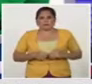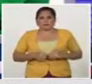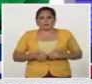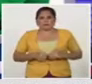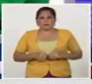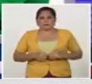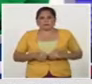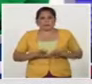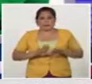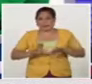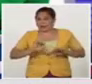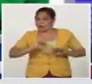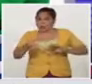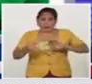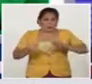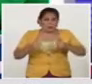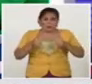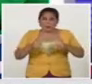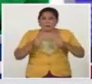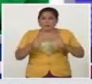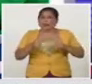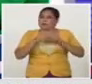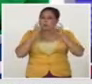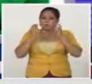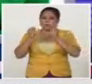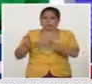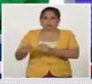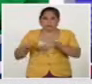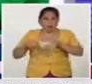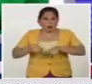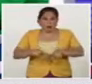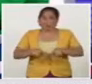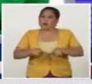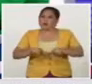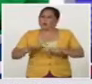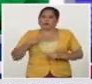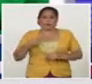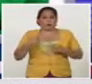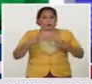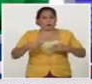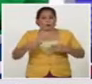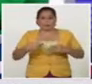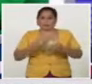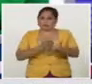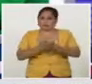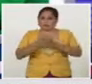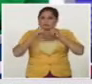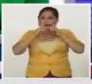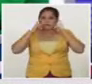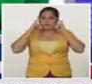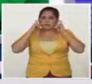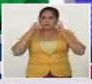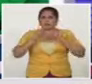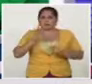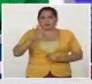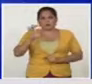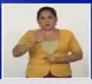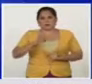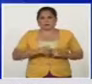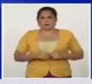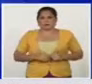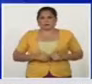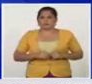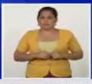logre una cobertura de inmunización de la población 70, 80%. Esa es la